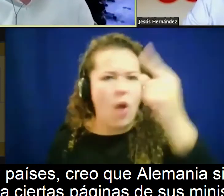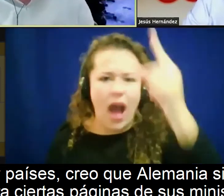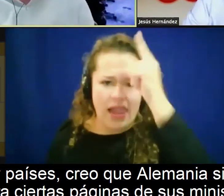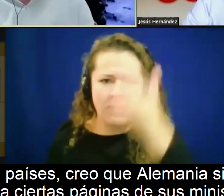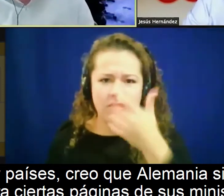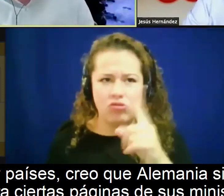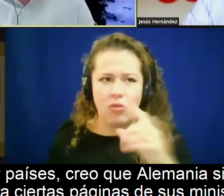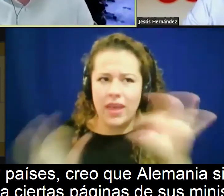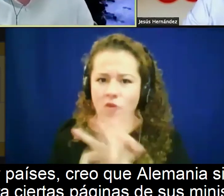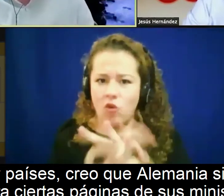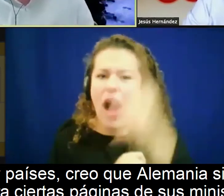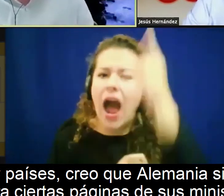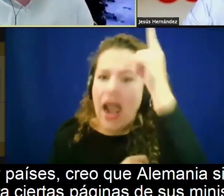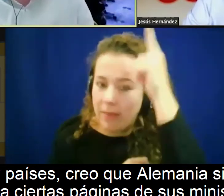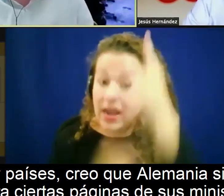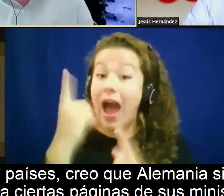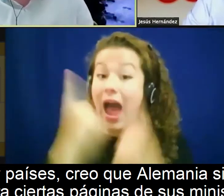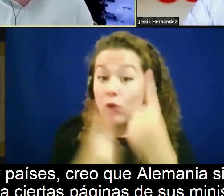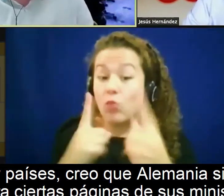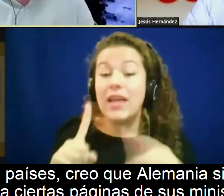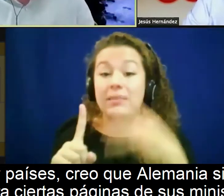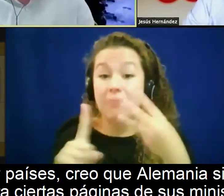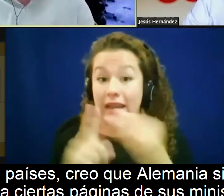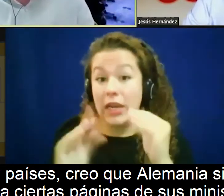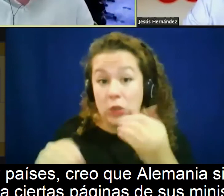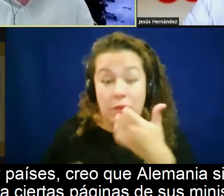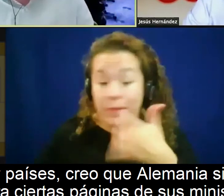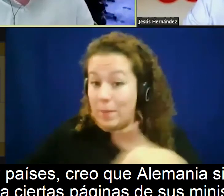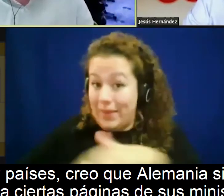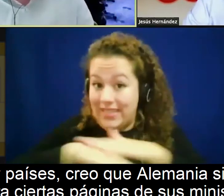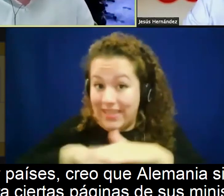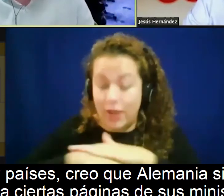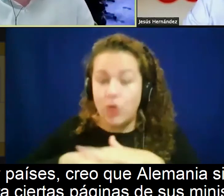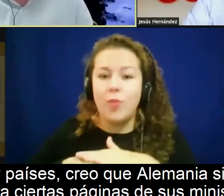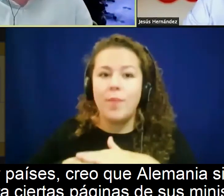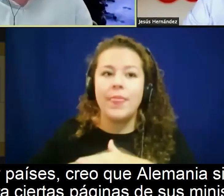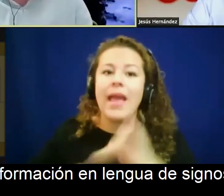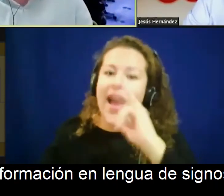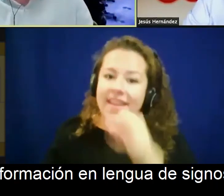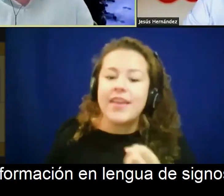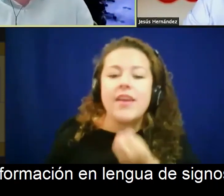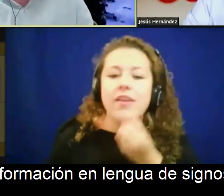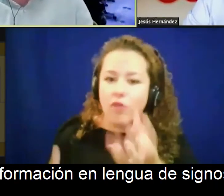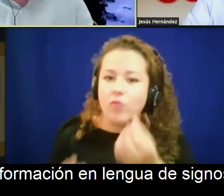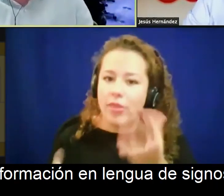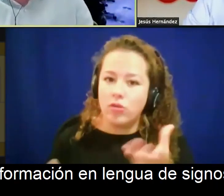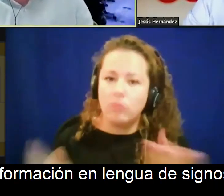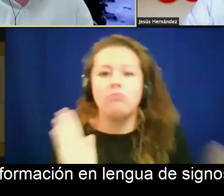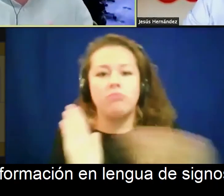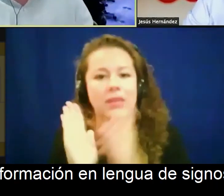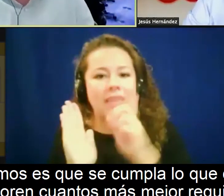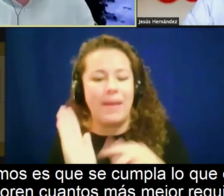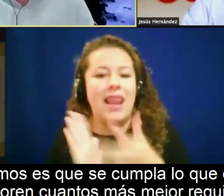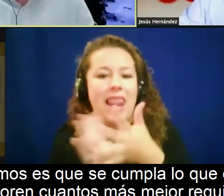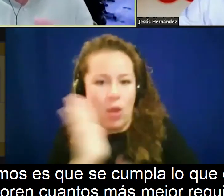equivocado, que para ciertas páginas de sus ministerios tienen la información en lengua de signos también. O sea,